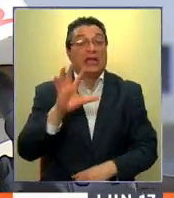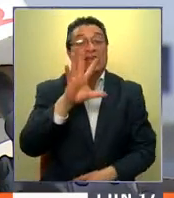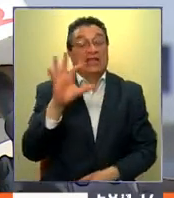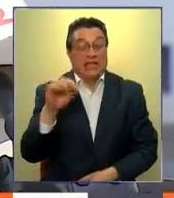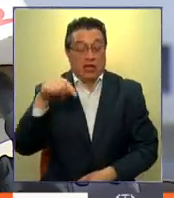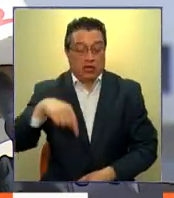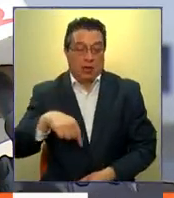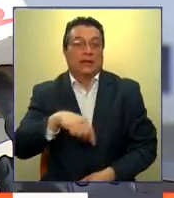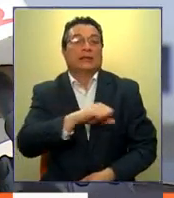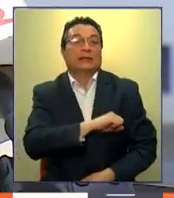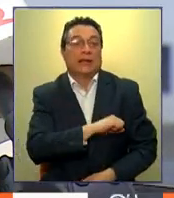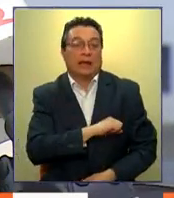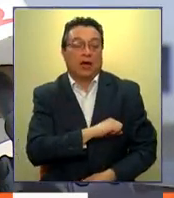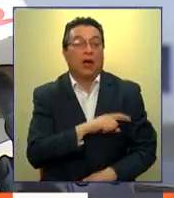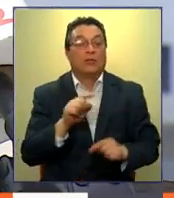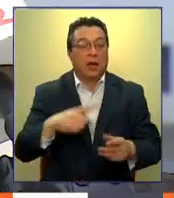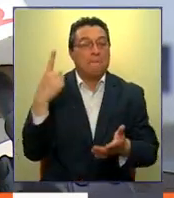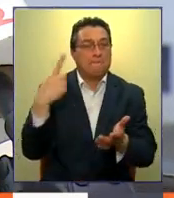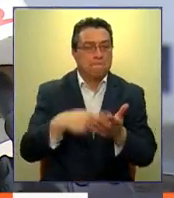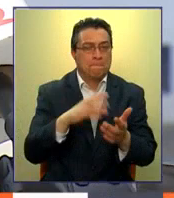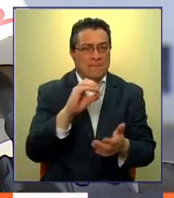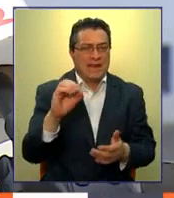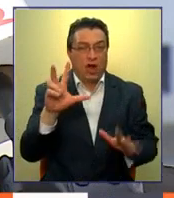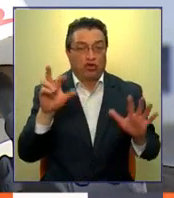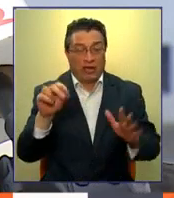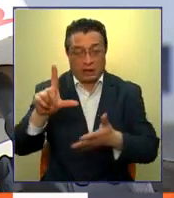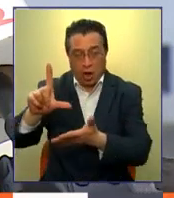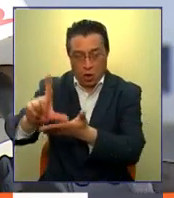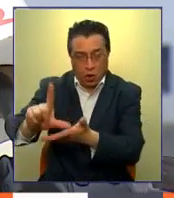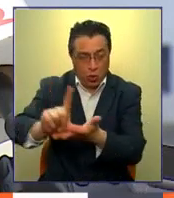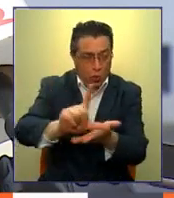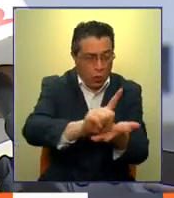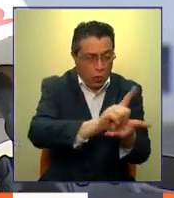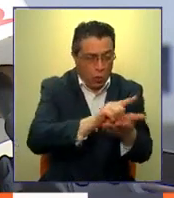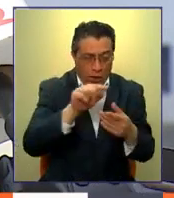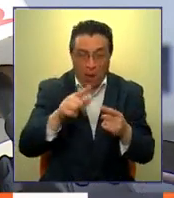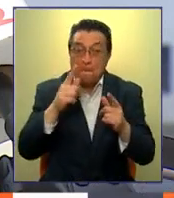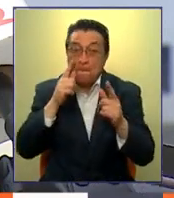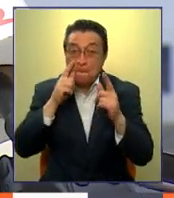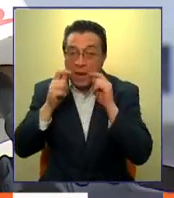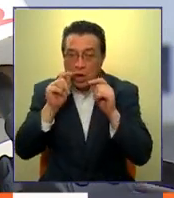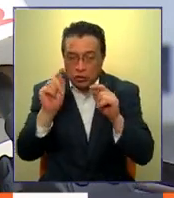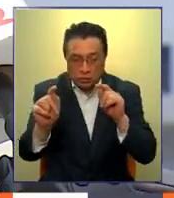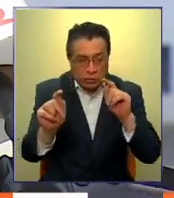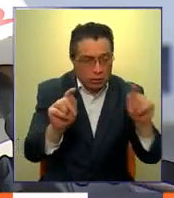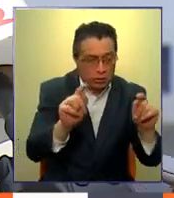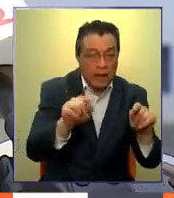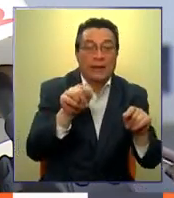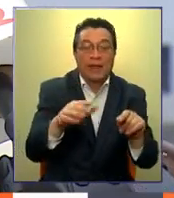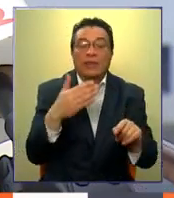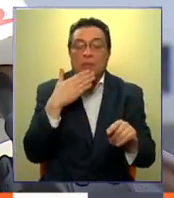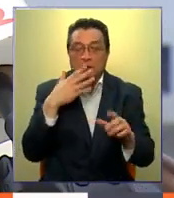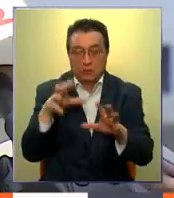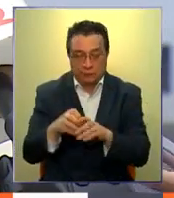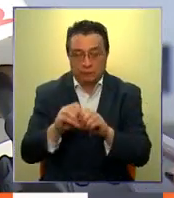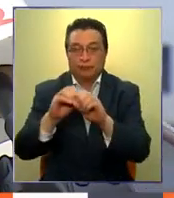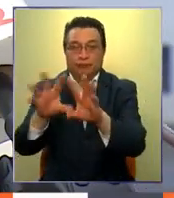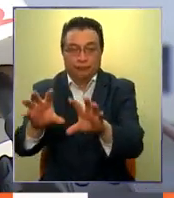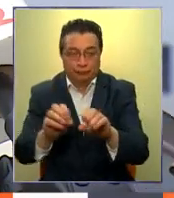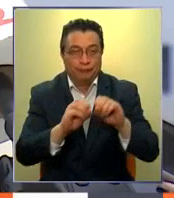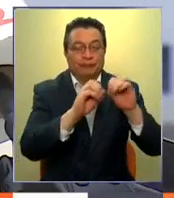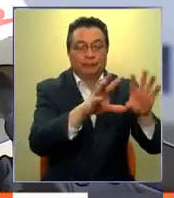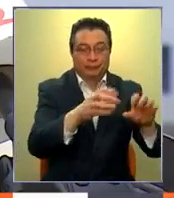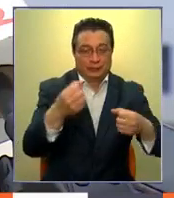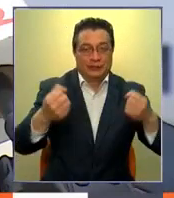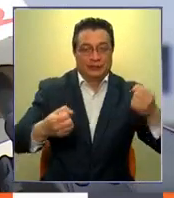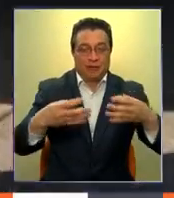tenemos establecido 1080 puntos que son de riesgo y eso también incluye el traslado de dineros que se hacen a través